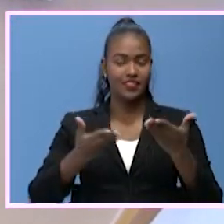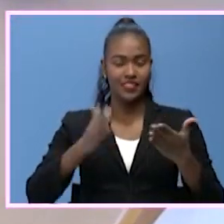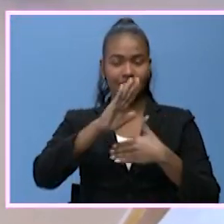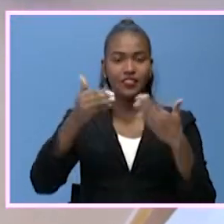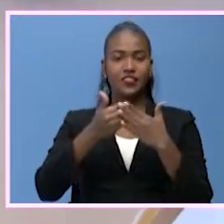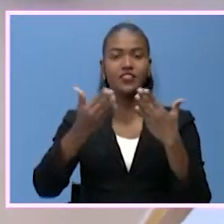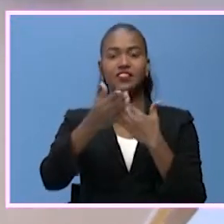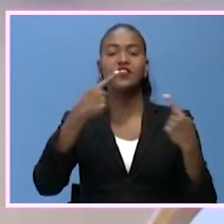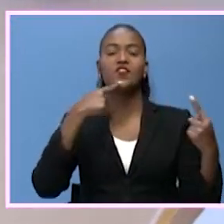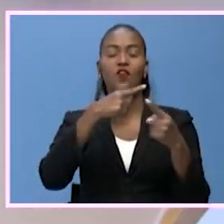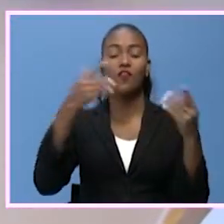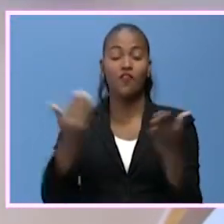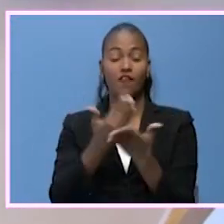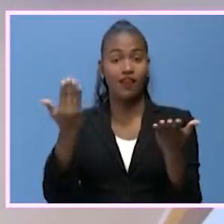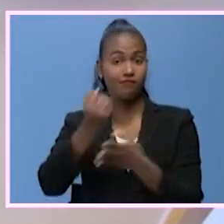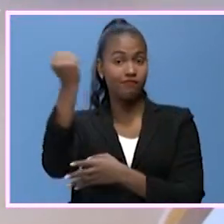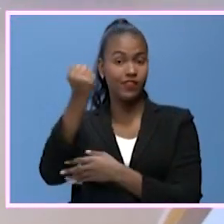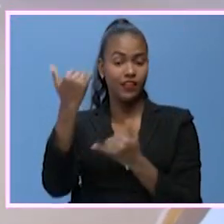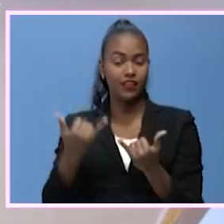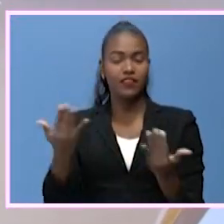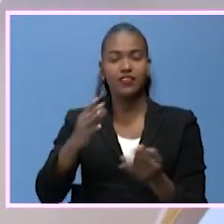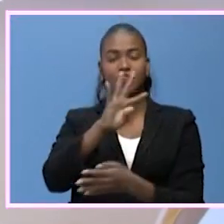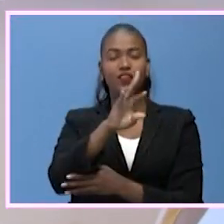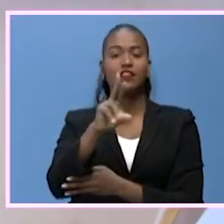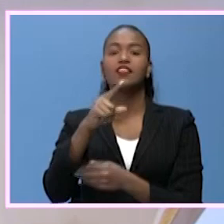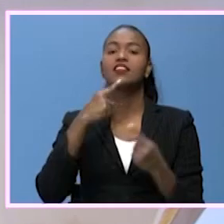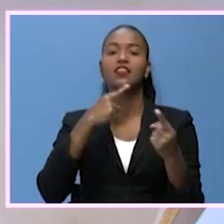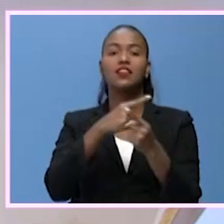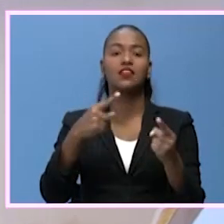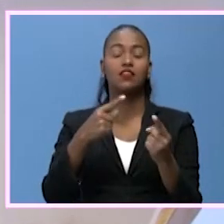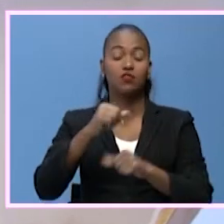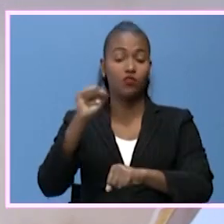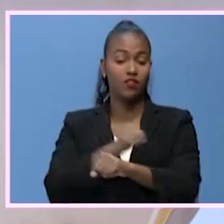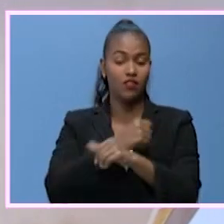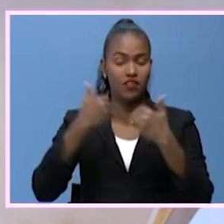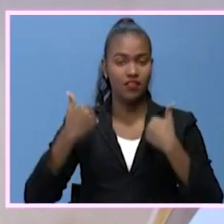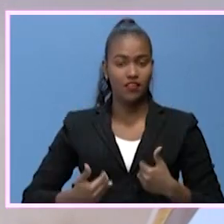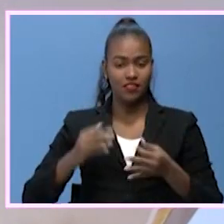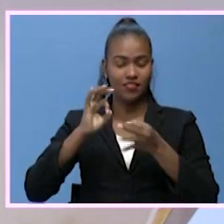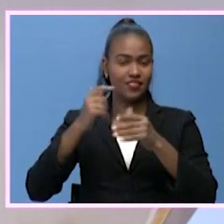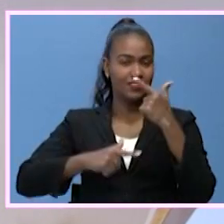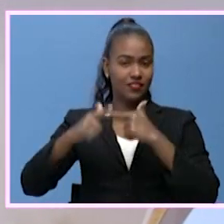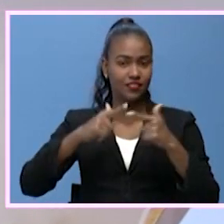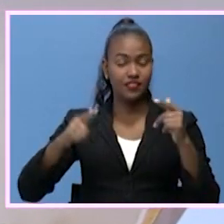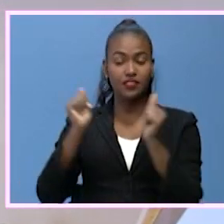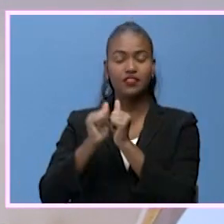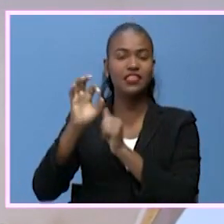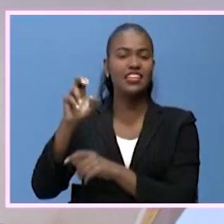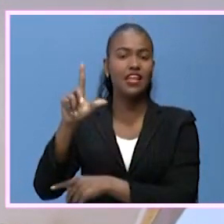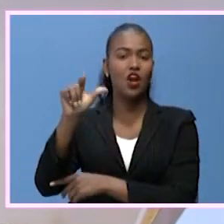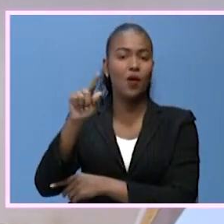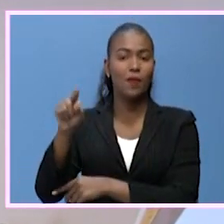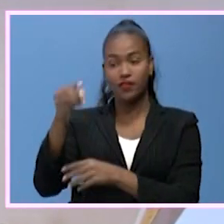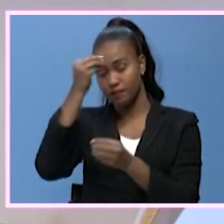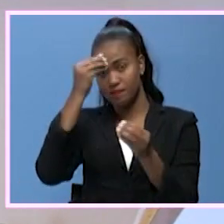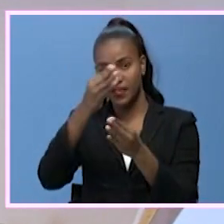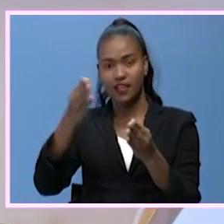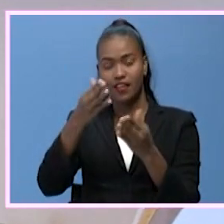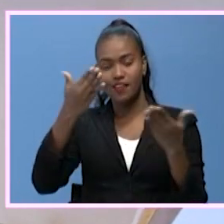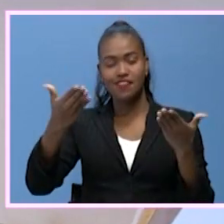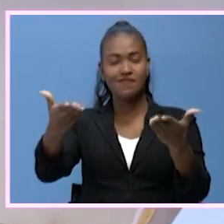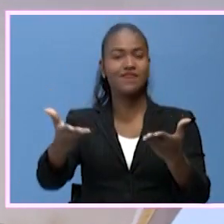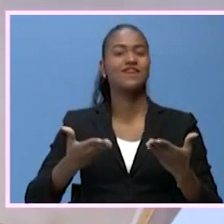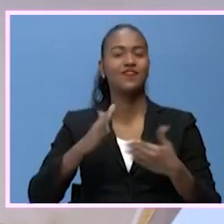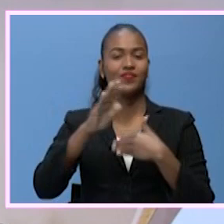A una nueva emisión sabatina de 4R de Noticias. Zuleima García en Lenguas de Señas y Esther López, quien les habla, les damos